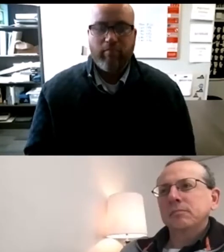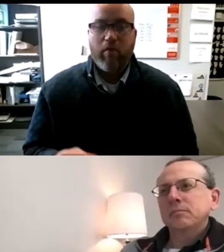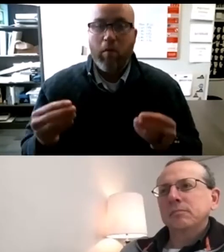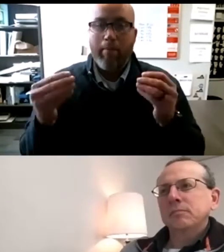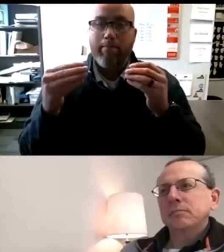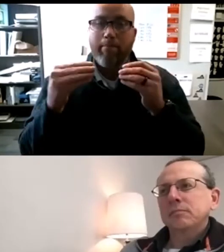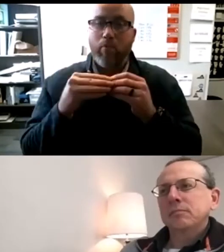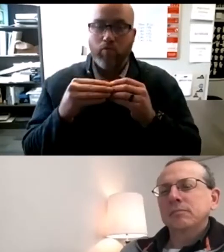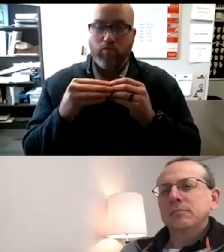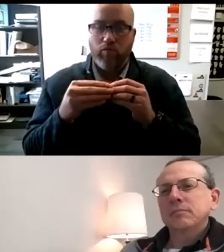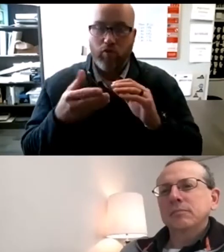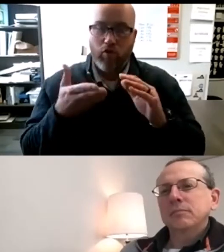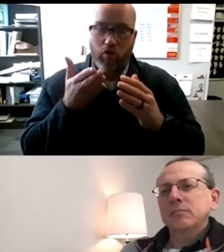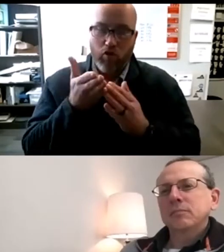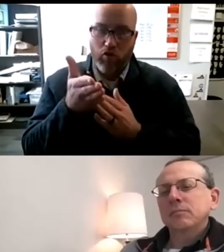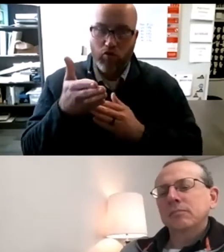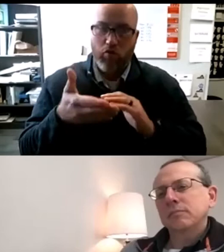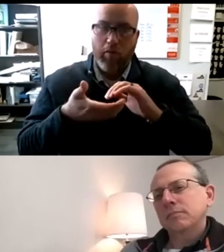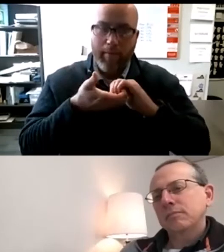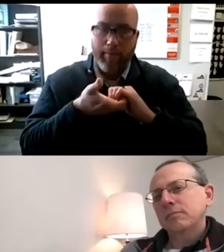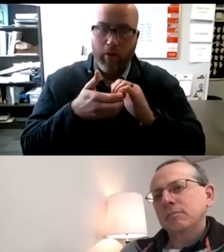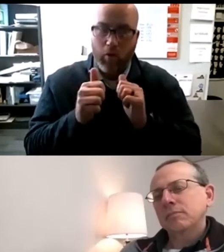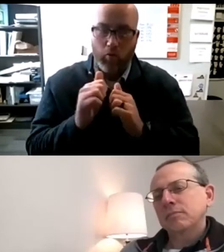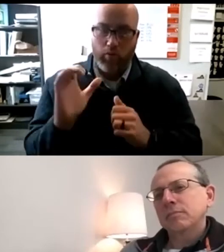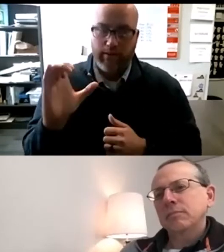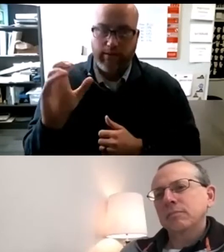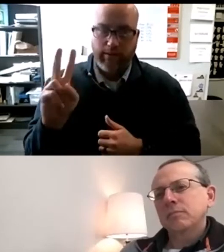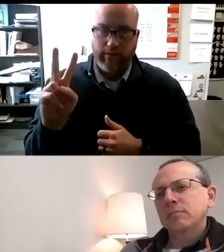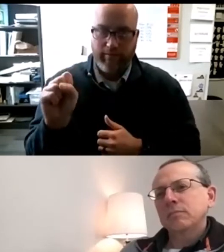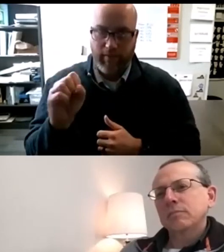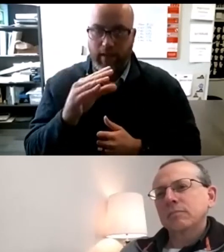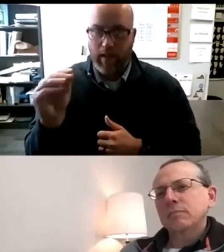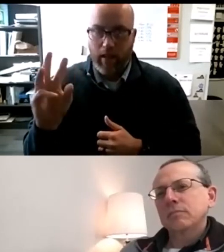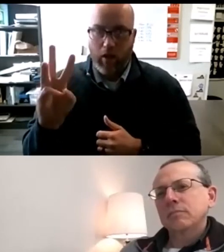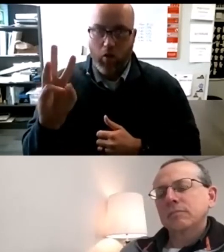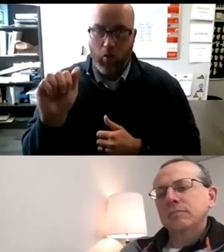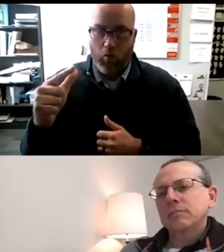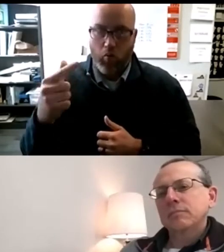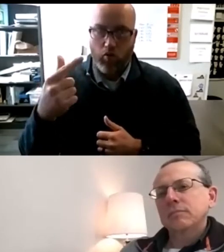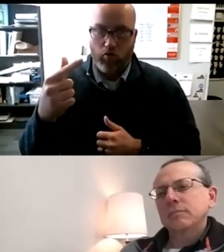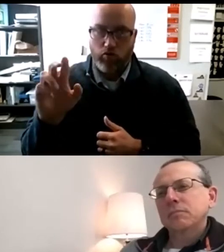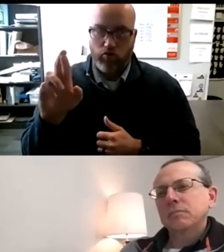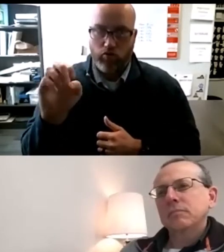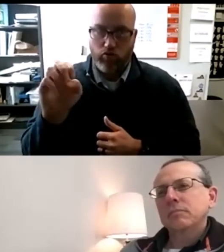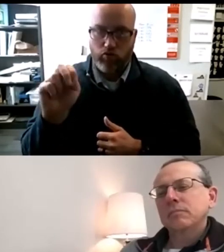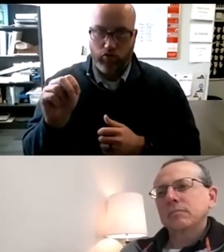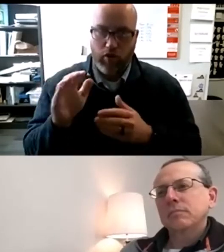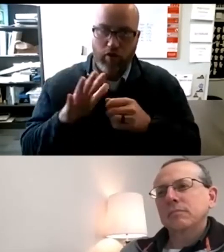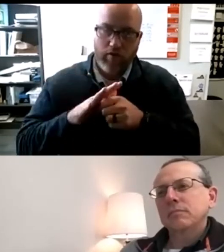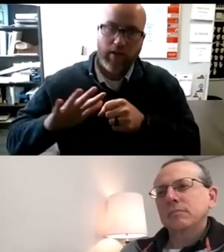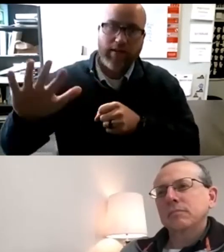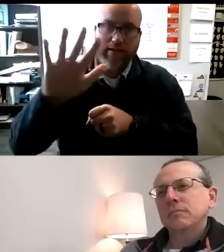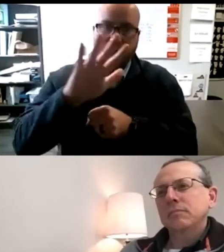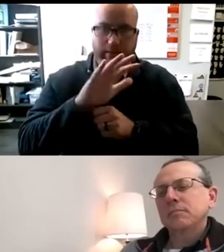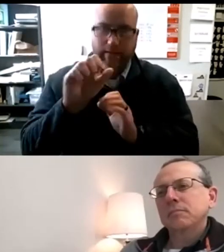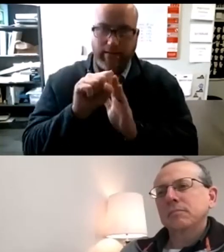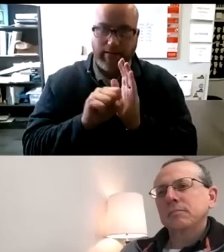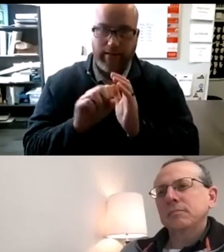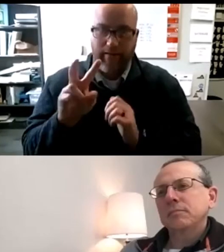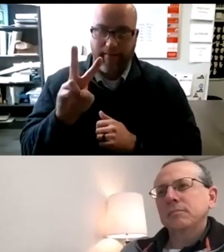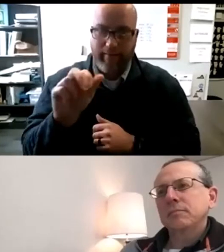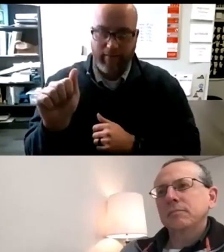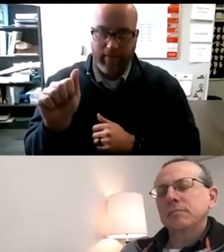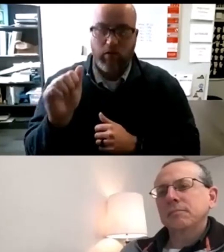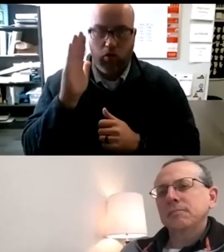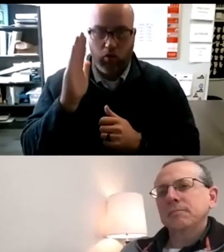Furthermore, through a partnership with CVS and Walgreens drugstores across the state, residents of long-term care facilities, nursing homes,